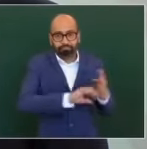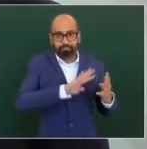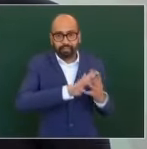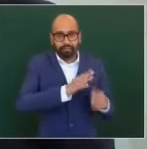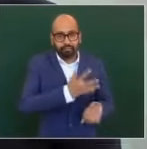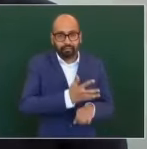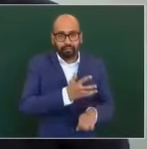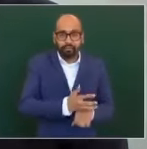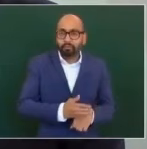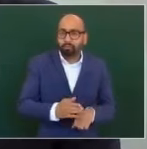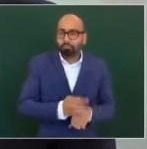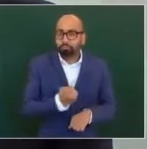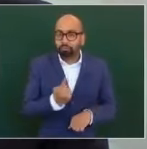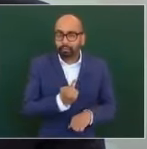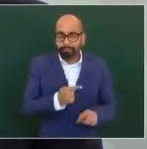acusado de proteger